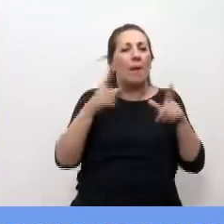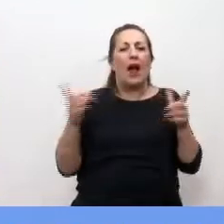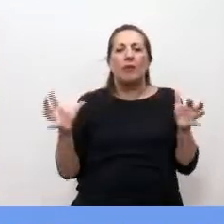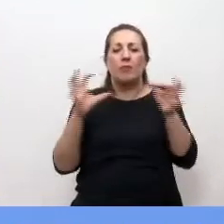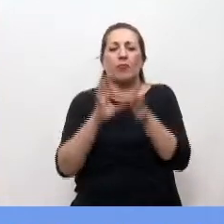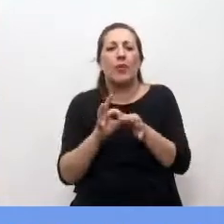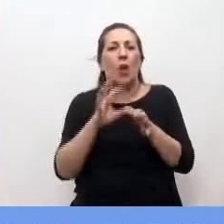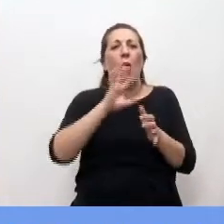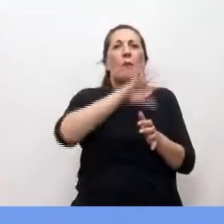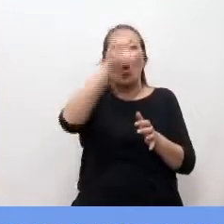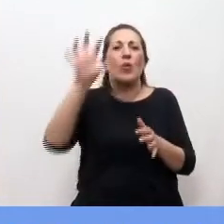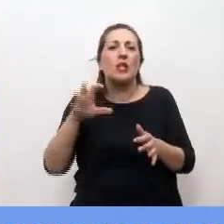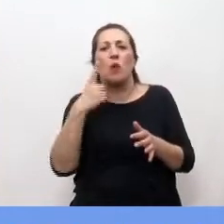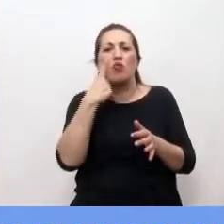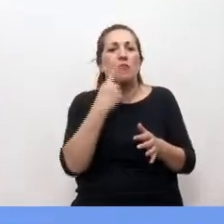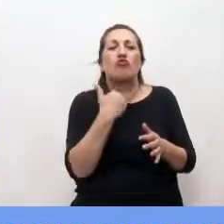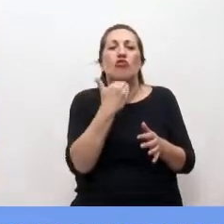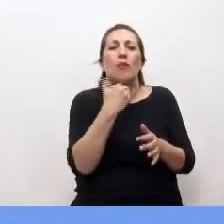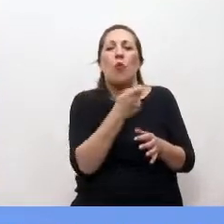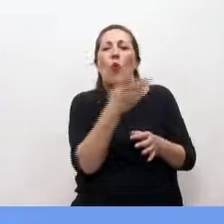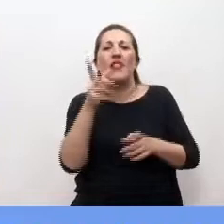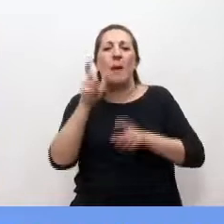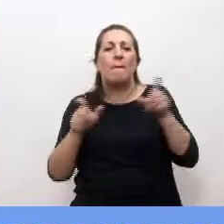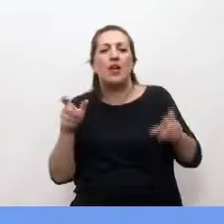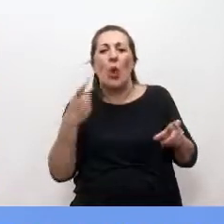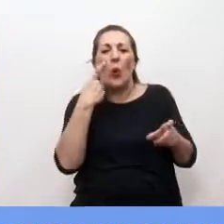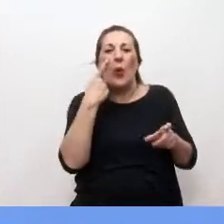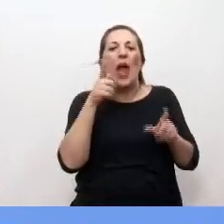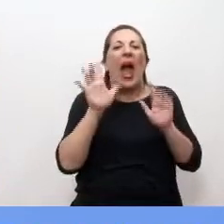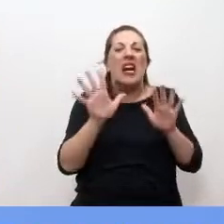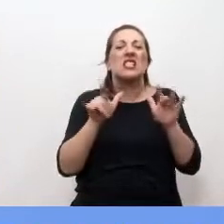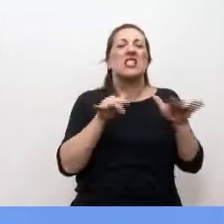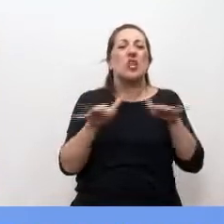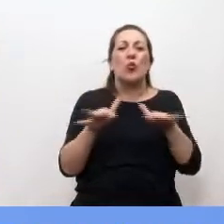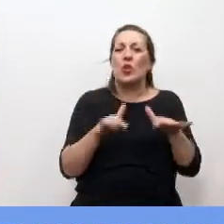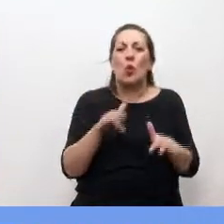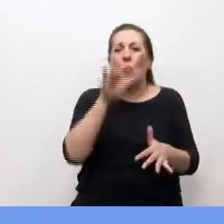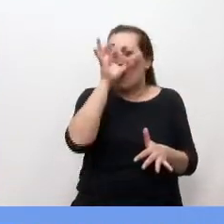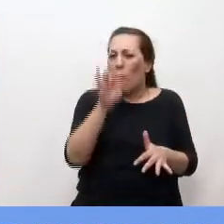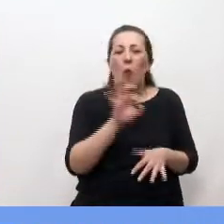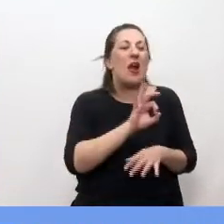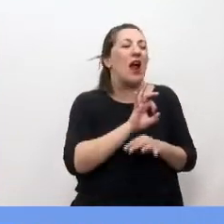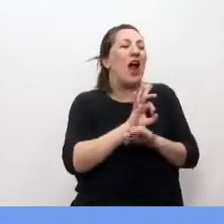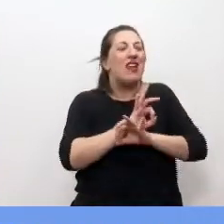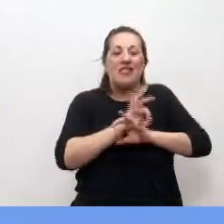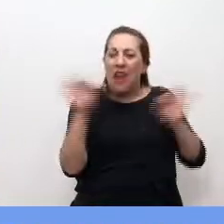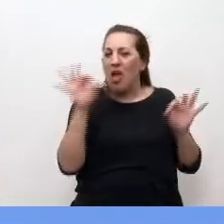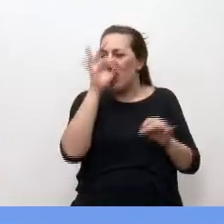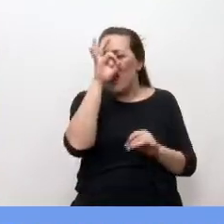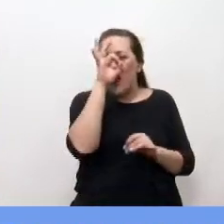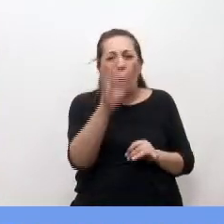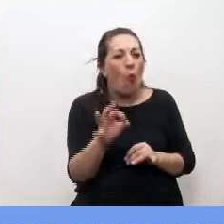con los municipios si no sabemos Cuántas personas vivían en esa situación nunca nadie jamás